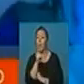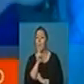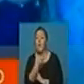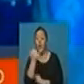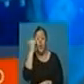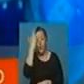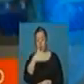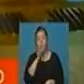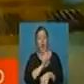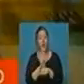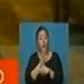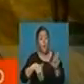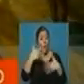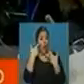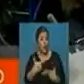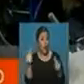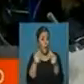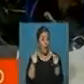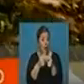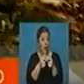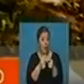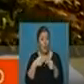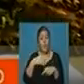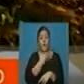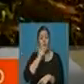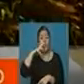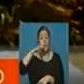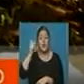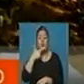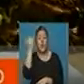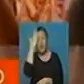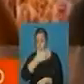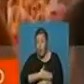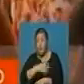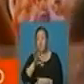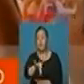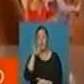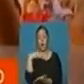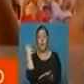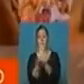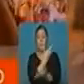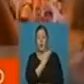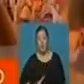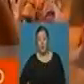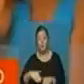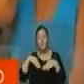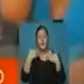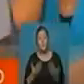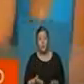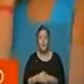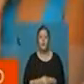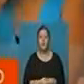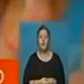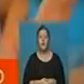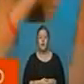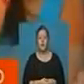actor, fue uno de los actores más famosos de las películas clase B de Filipinas y después fue elegido presidente. O sea que en Filipinas hay un presidente antipandillas